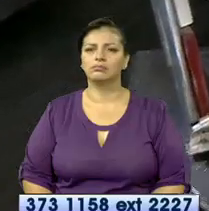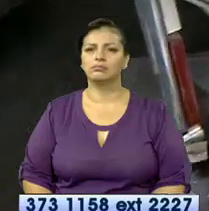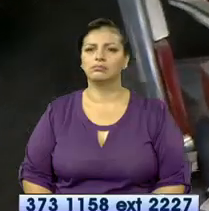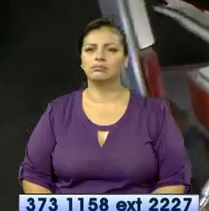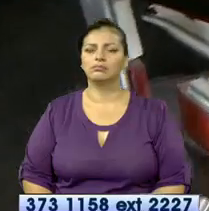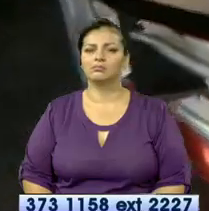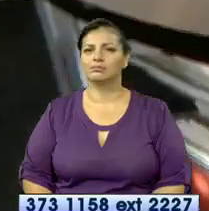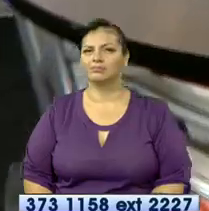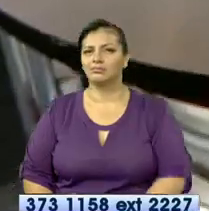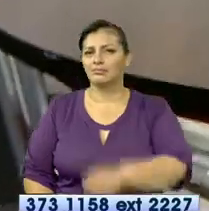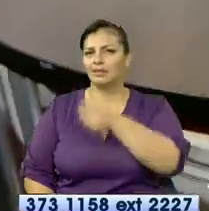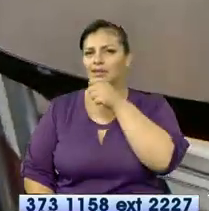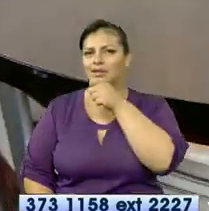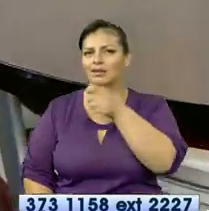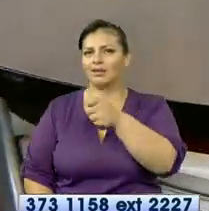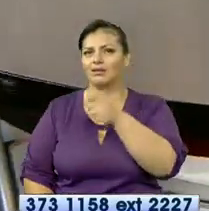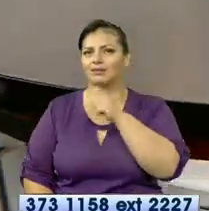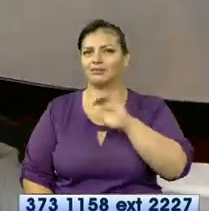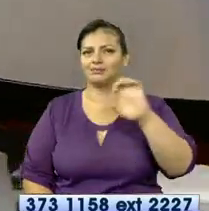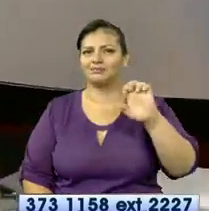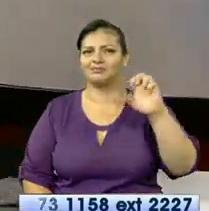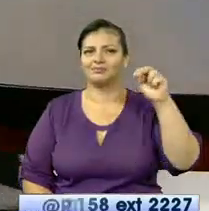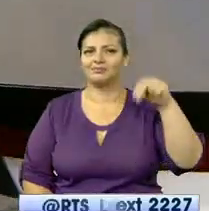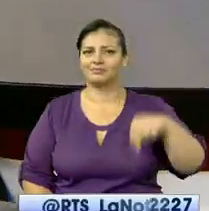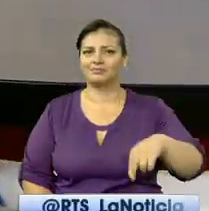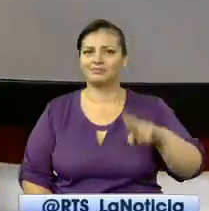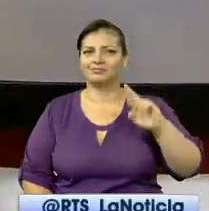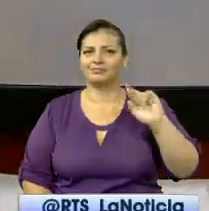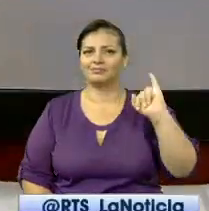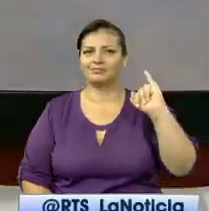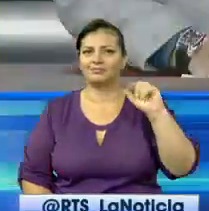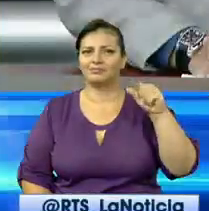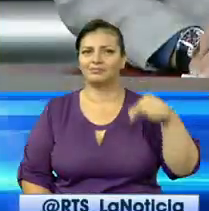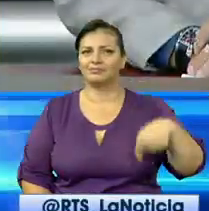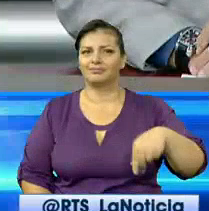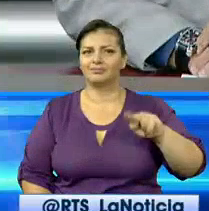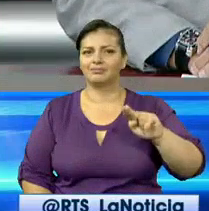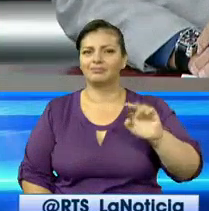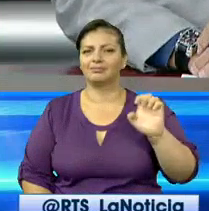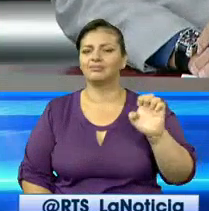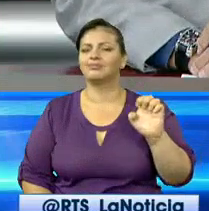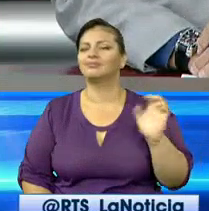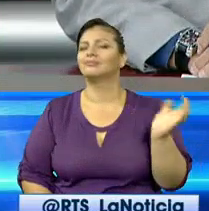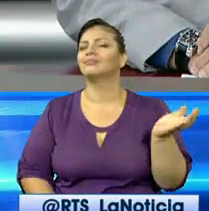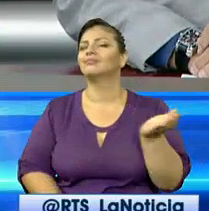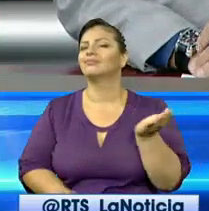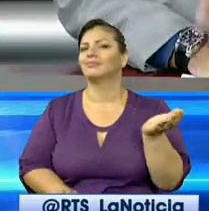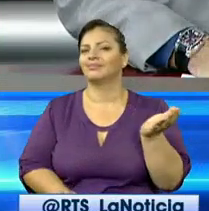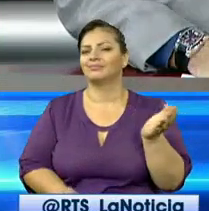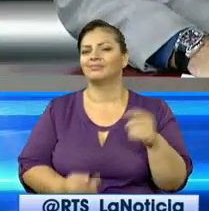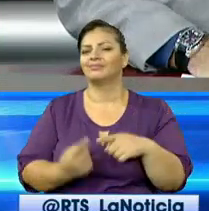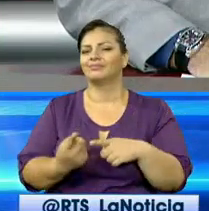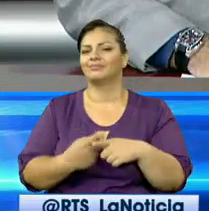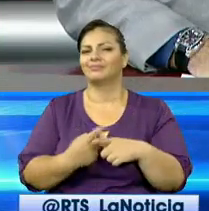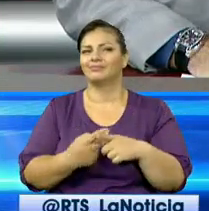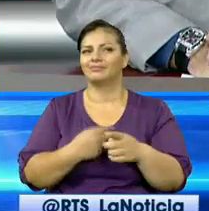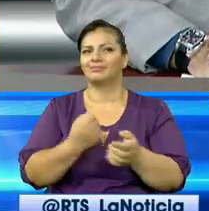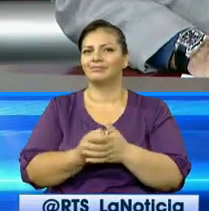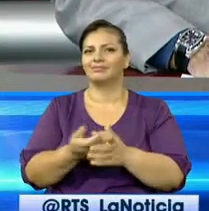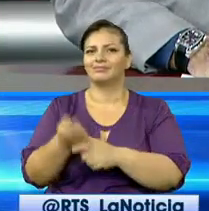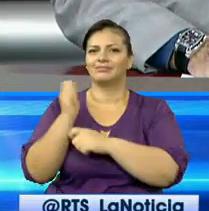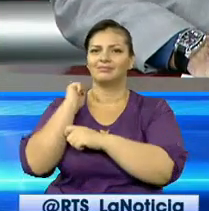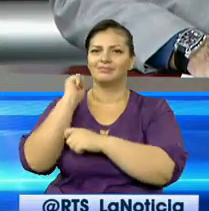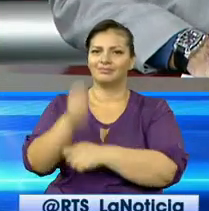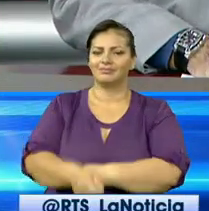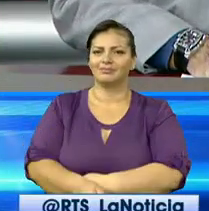salimos de estudio esta vez para conectarnos con Enrique Muñoz mercado caraguay esto es a mí no me dicen que no por la